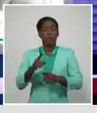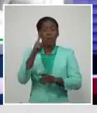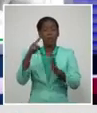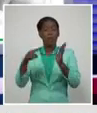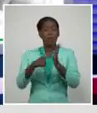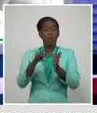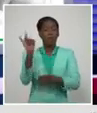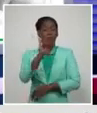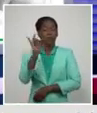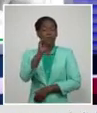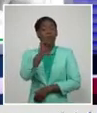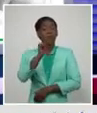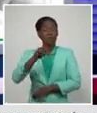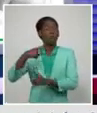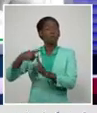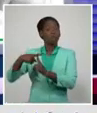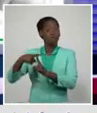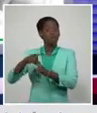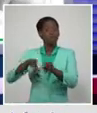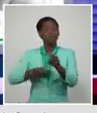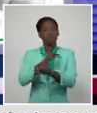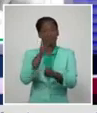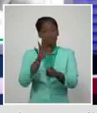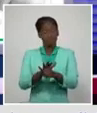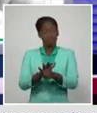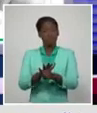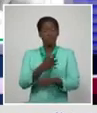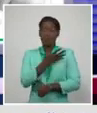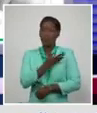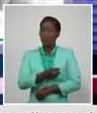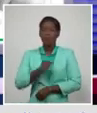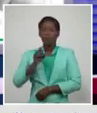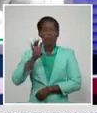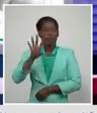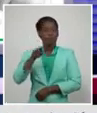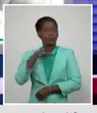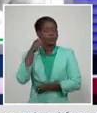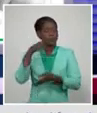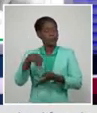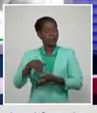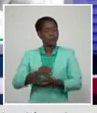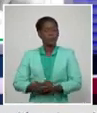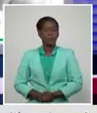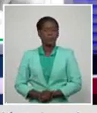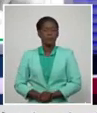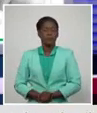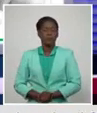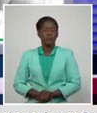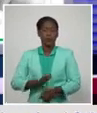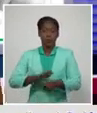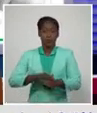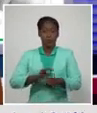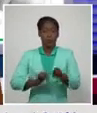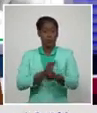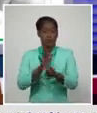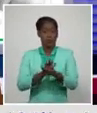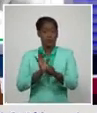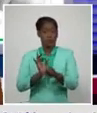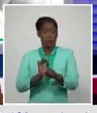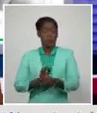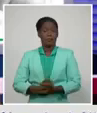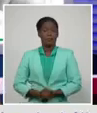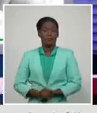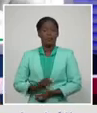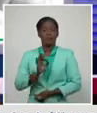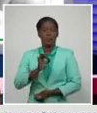casos positivos a la COVID-19 y lamentablemente 4 fallecidos como consecuencia de la enfermedad. Lo ha dicho el